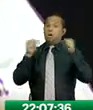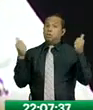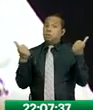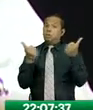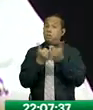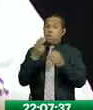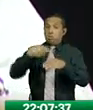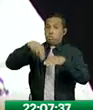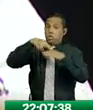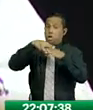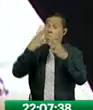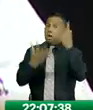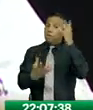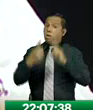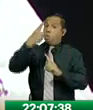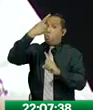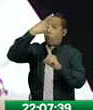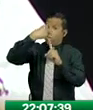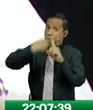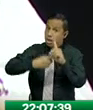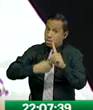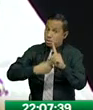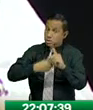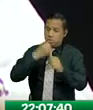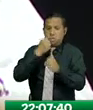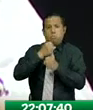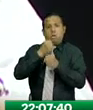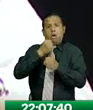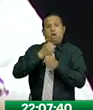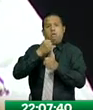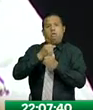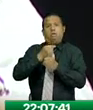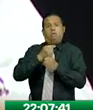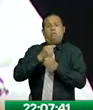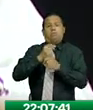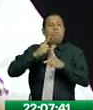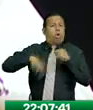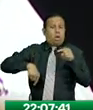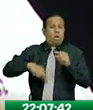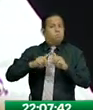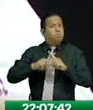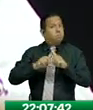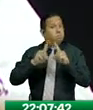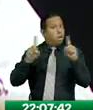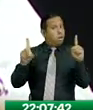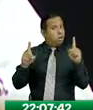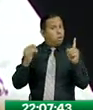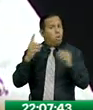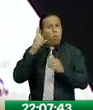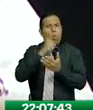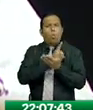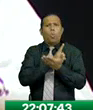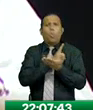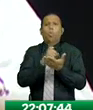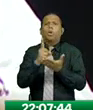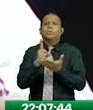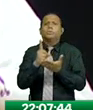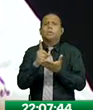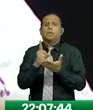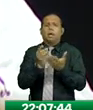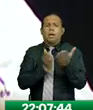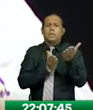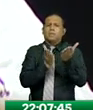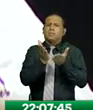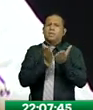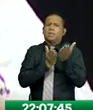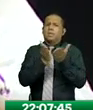mes, pero solo me pongo a preguntar, paralizado una semana de los servicios que brinda las instituciones del